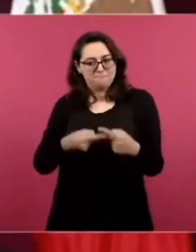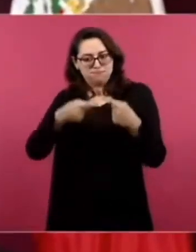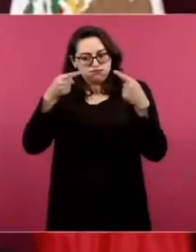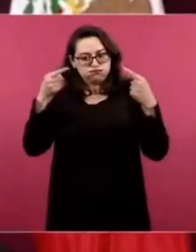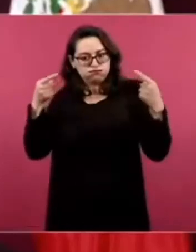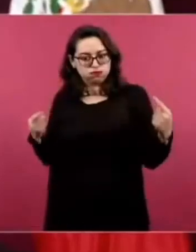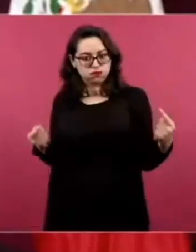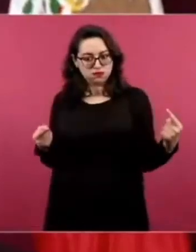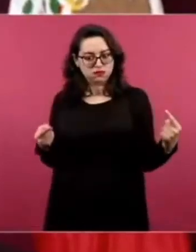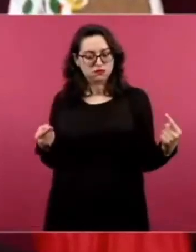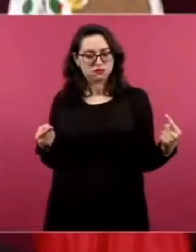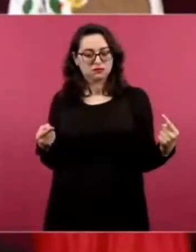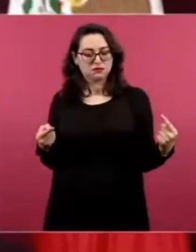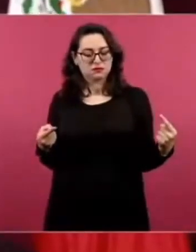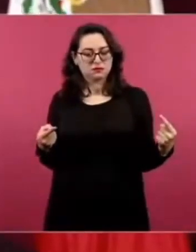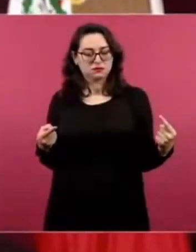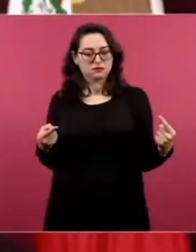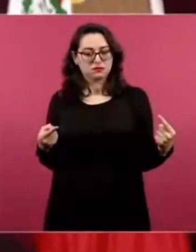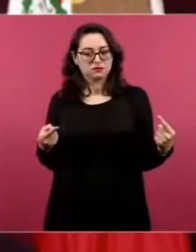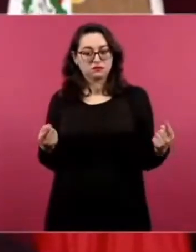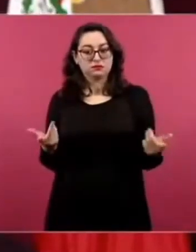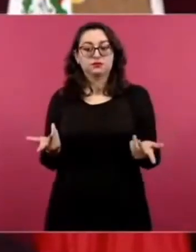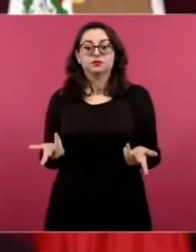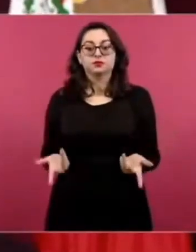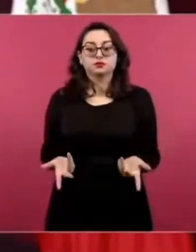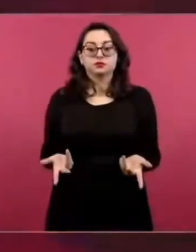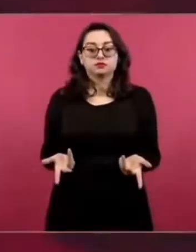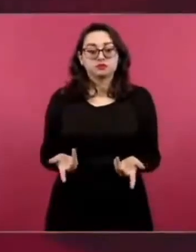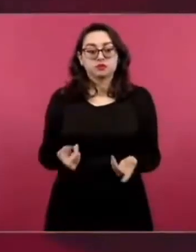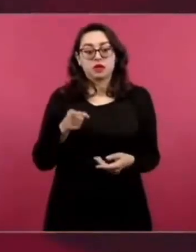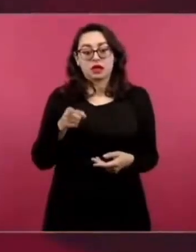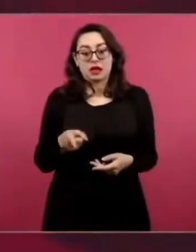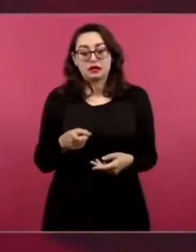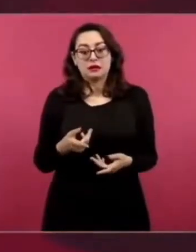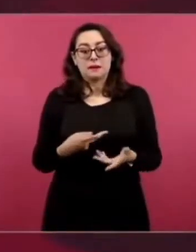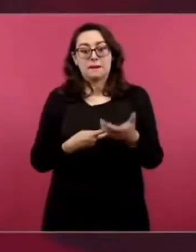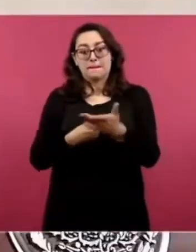Pero si se dice, no estoy de acuerdo,